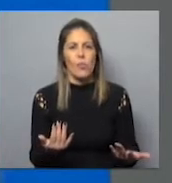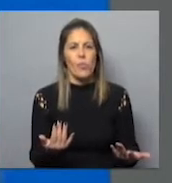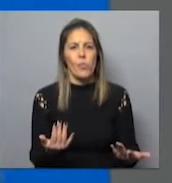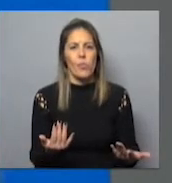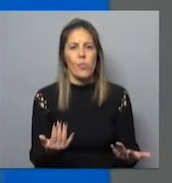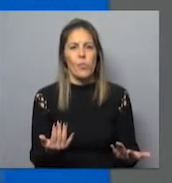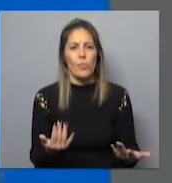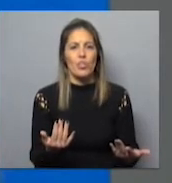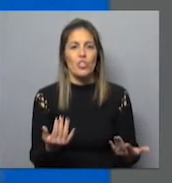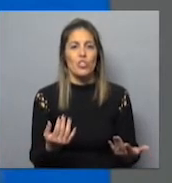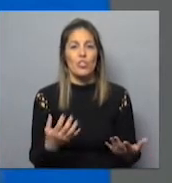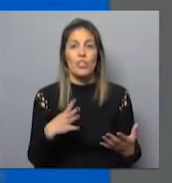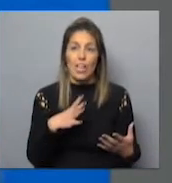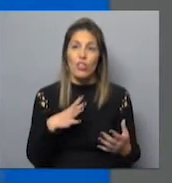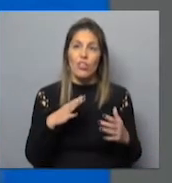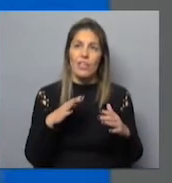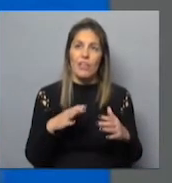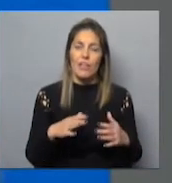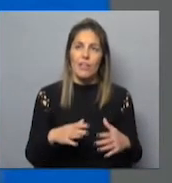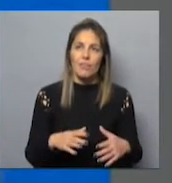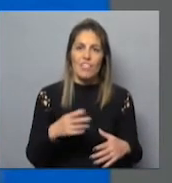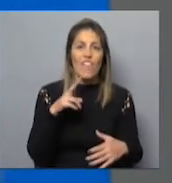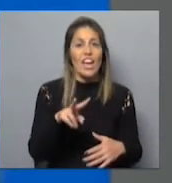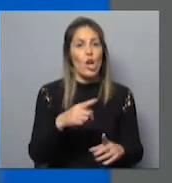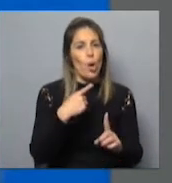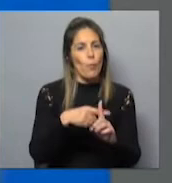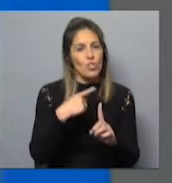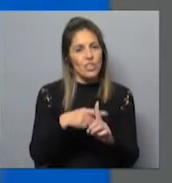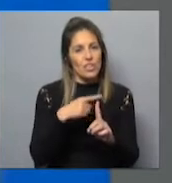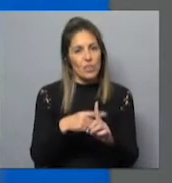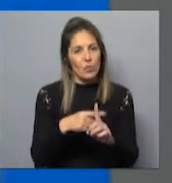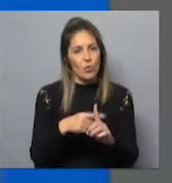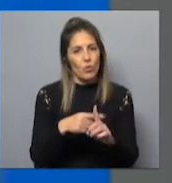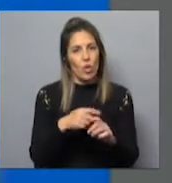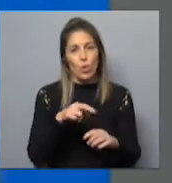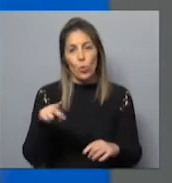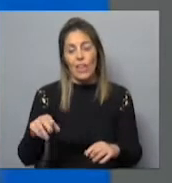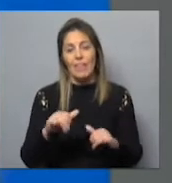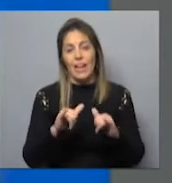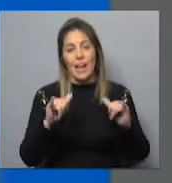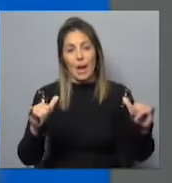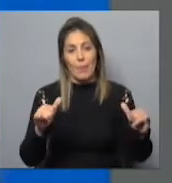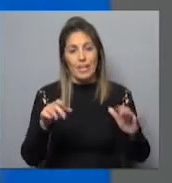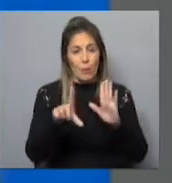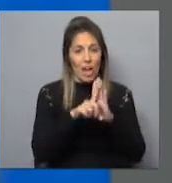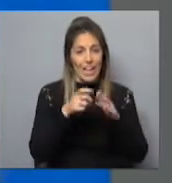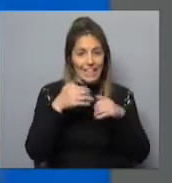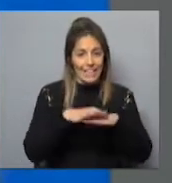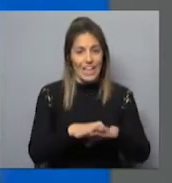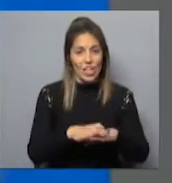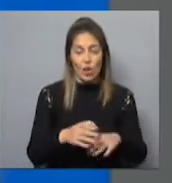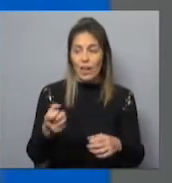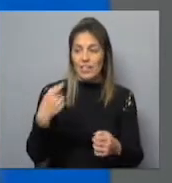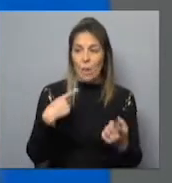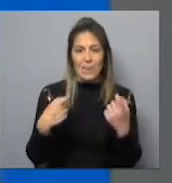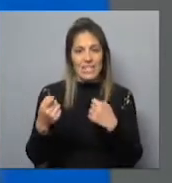lo positivo durante la campaña por la ley integral yo recibía mensajes